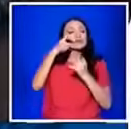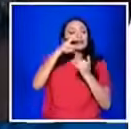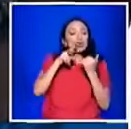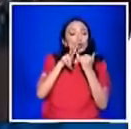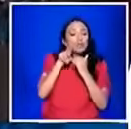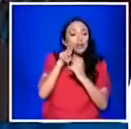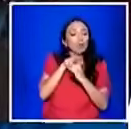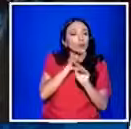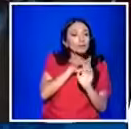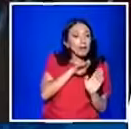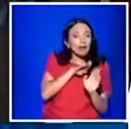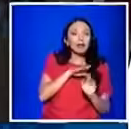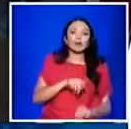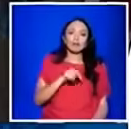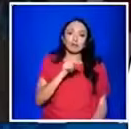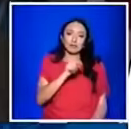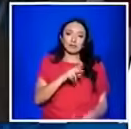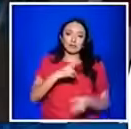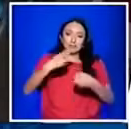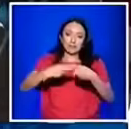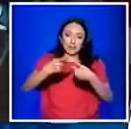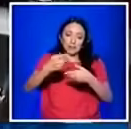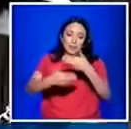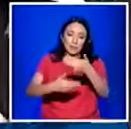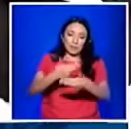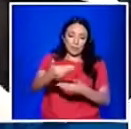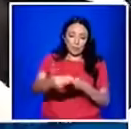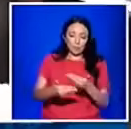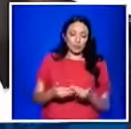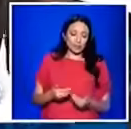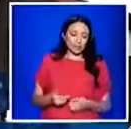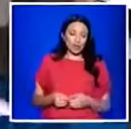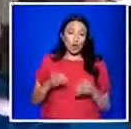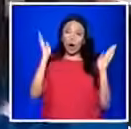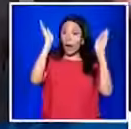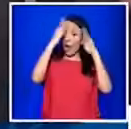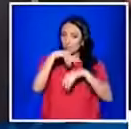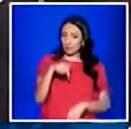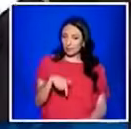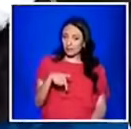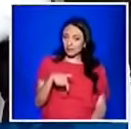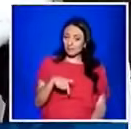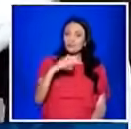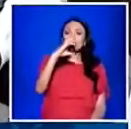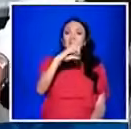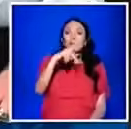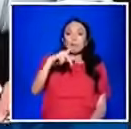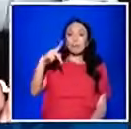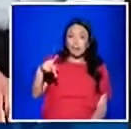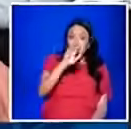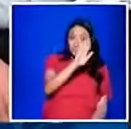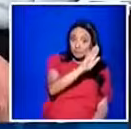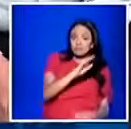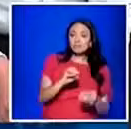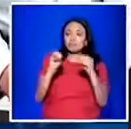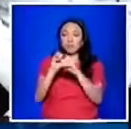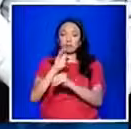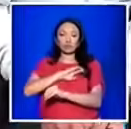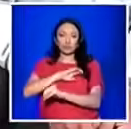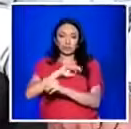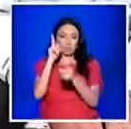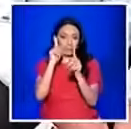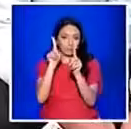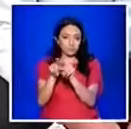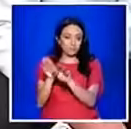todo pues que participe en este proceso de esterilización gratuito que está dando tanto la prefectura con las